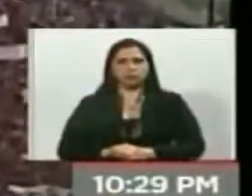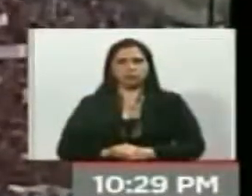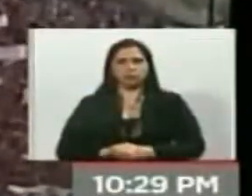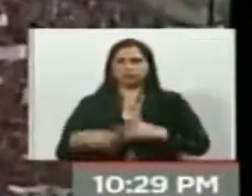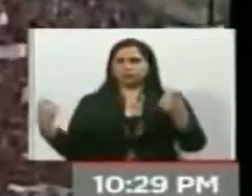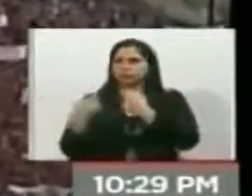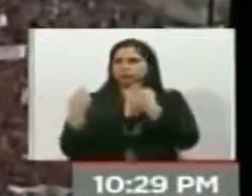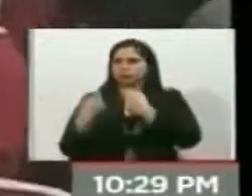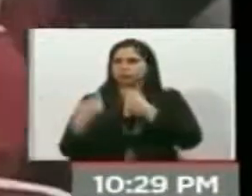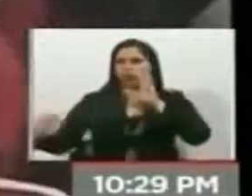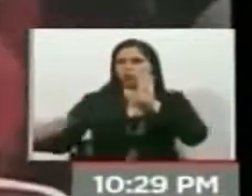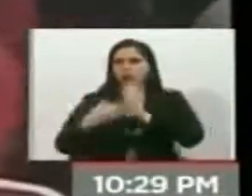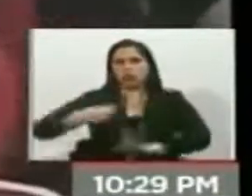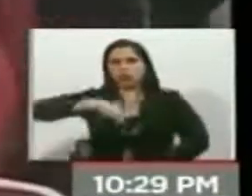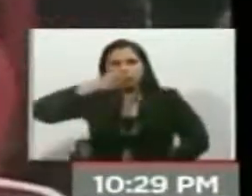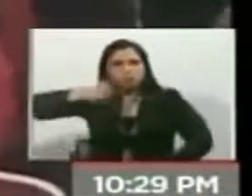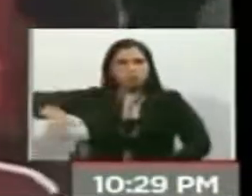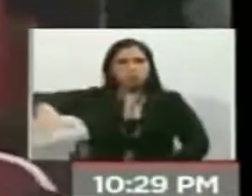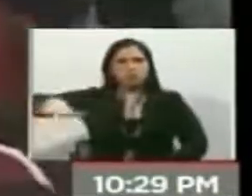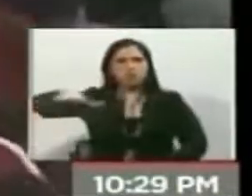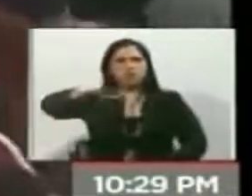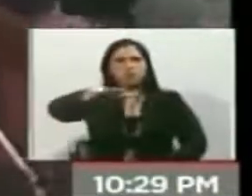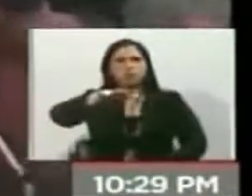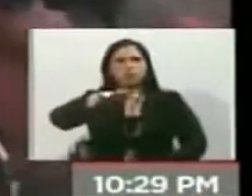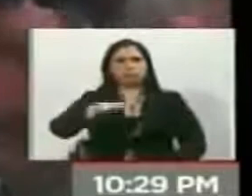pelearían contra nuestros pueblos.